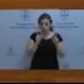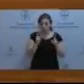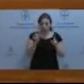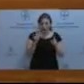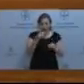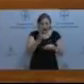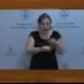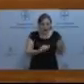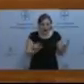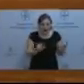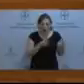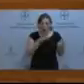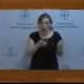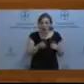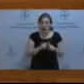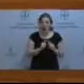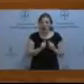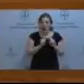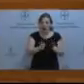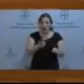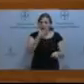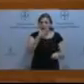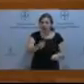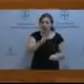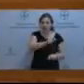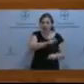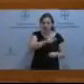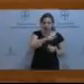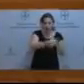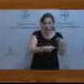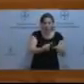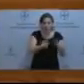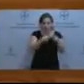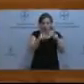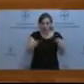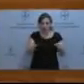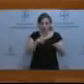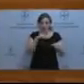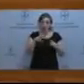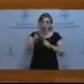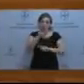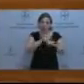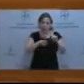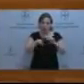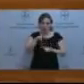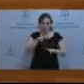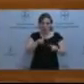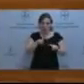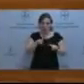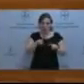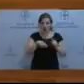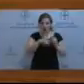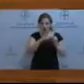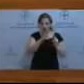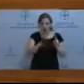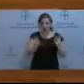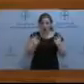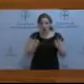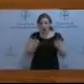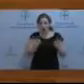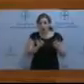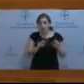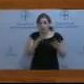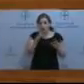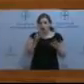beneficiar y facilitar las cosas a las familias asturianas ante tal problema demográfico. Y yo creo que para eso lo mejor que podemos